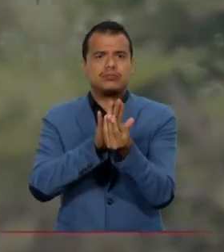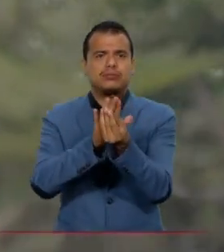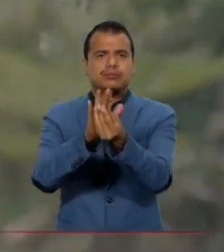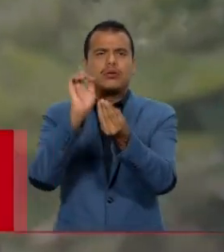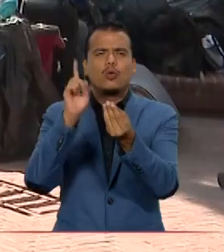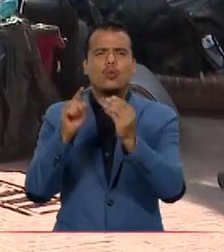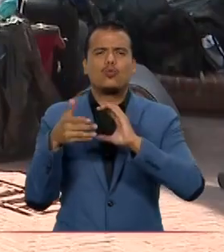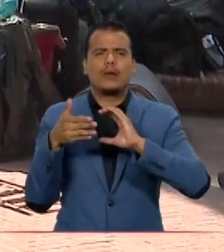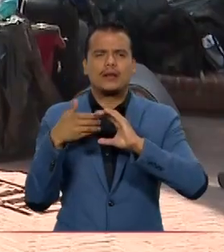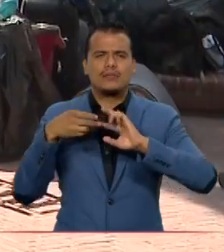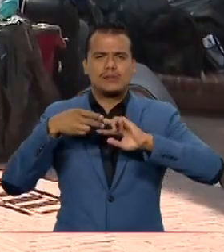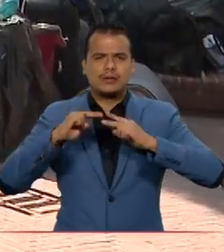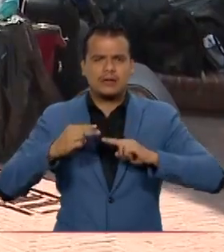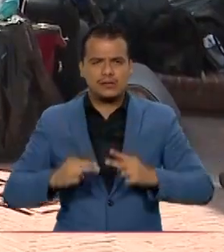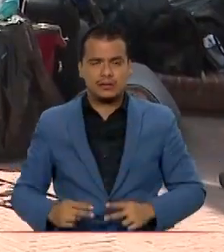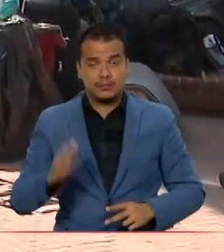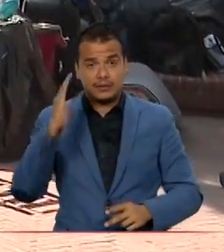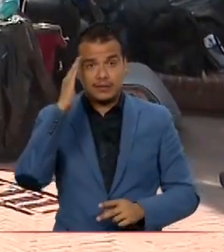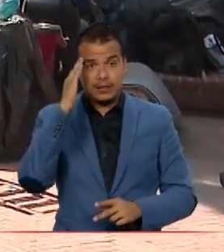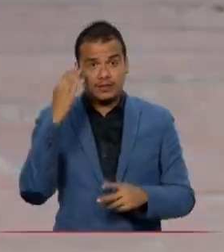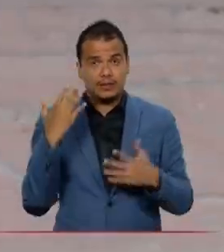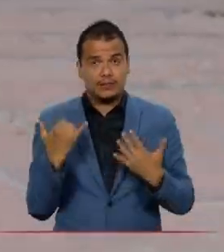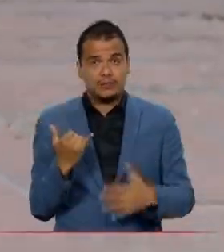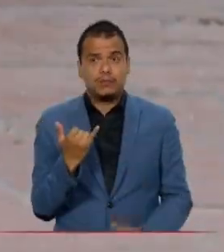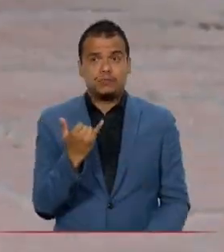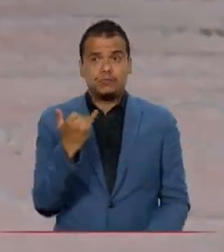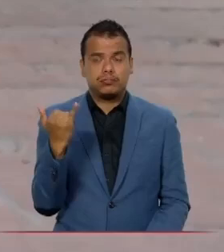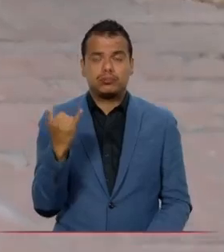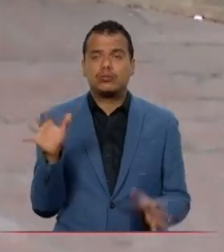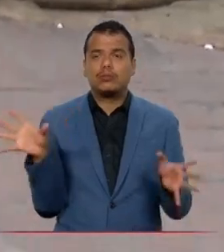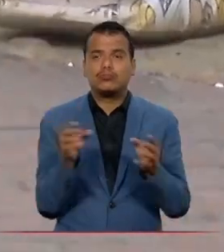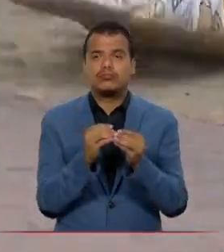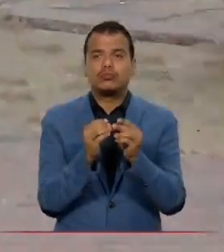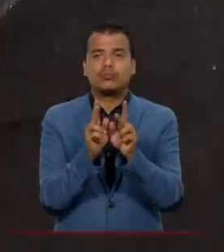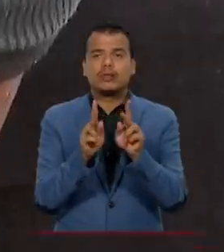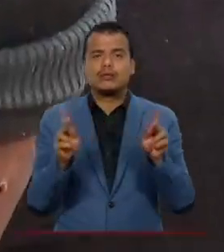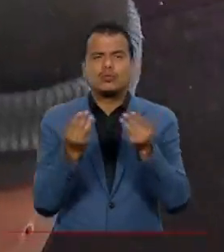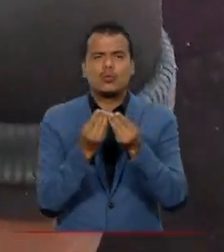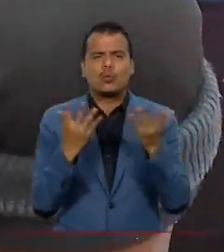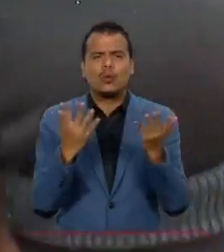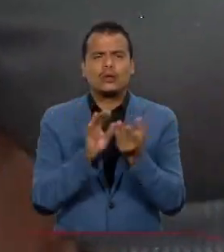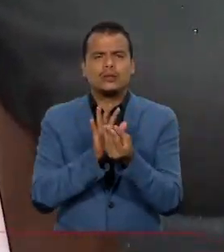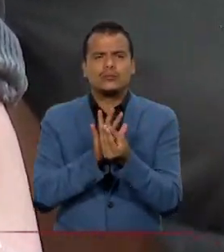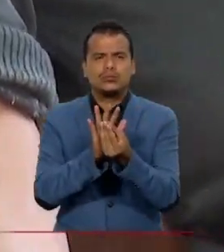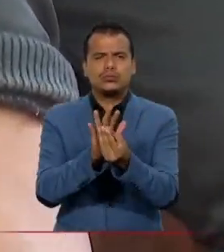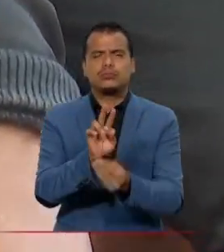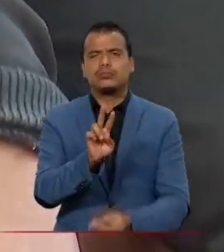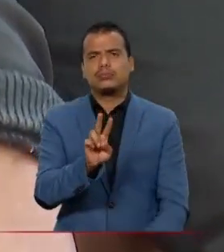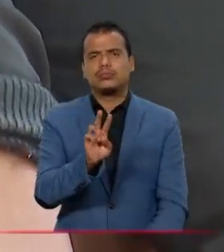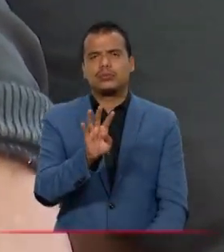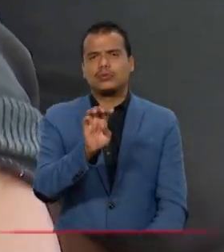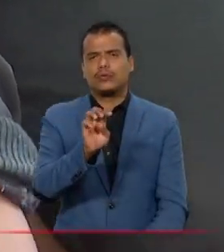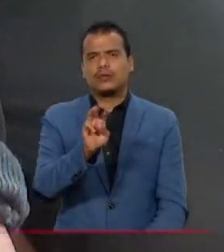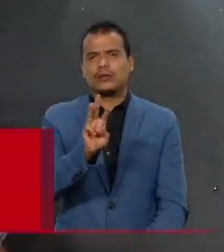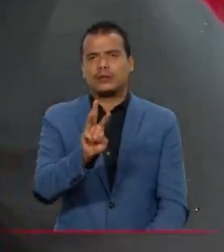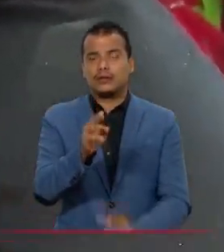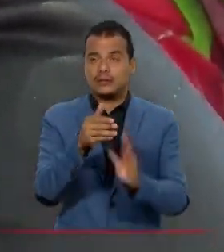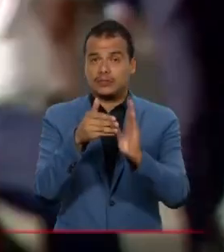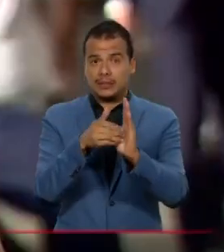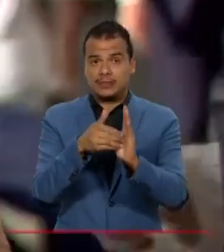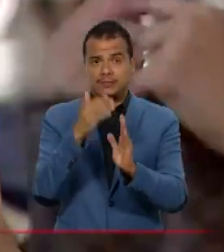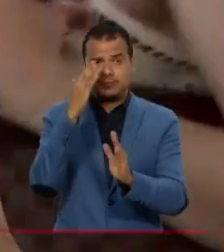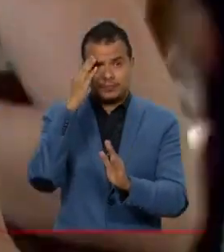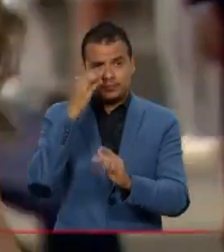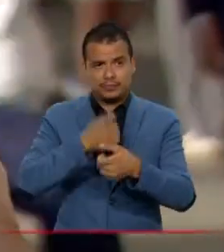efectos climáticos. La cifra ha superado las 293.000 que se han trasladado por violencia en sus territorios. Desde el